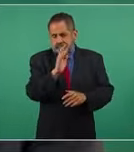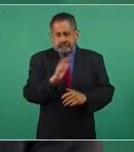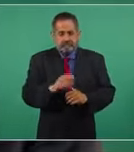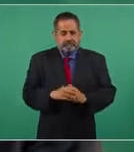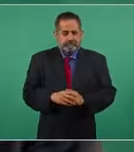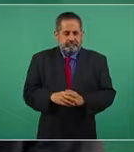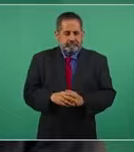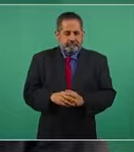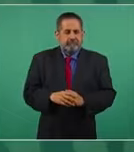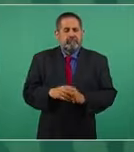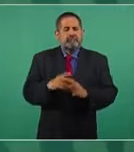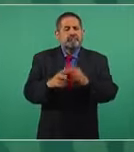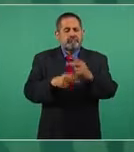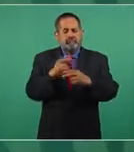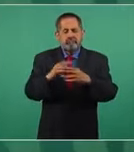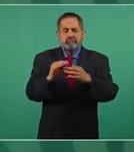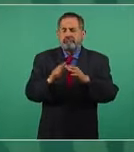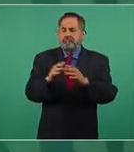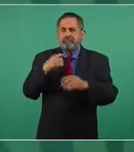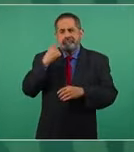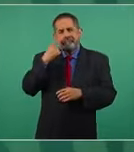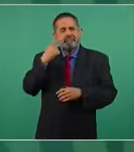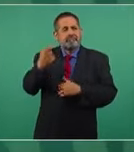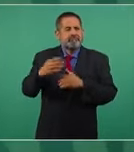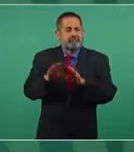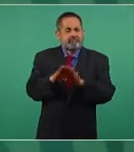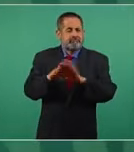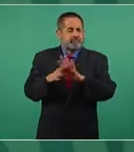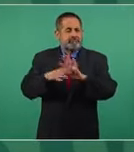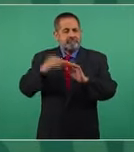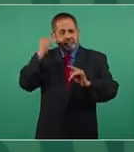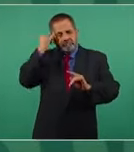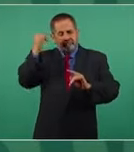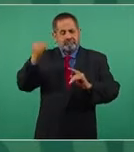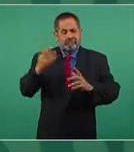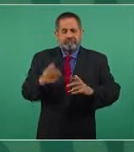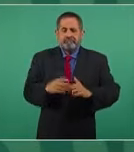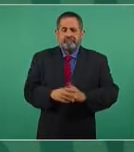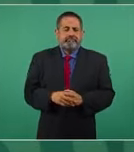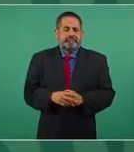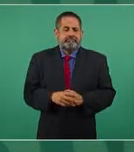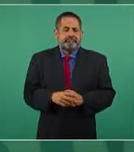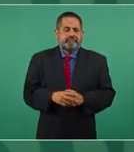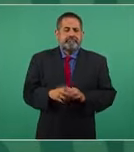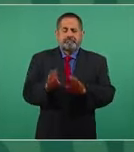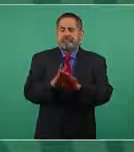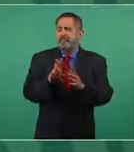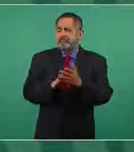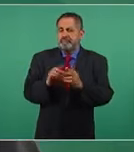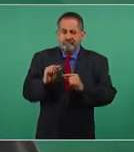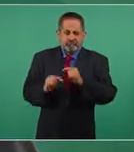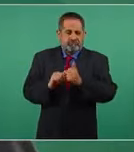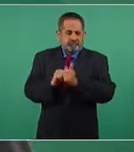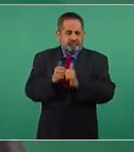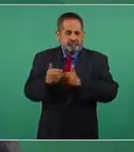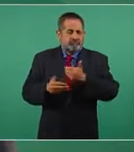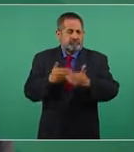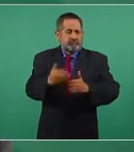Presidente. Vamos a buscar la forma de ir poco a poco